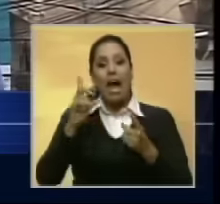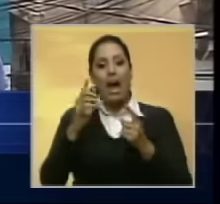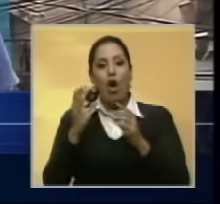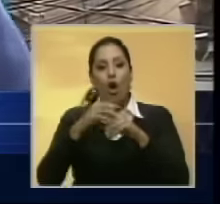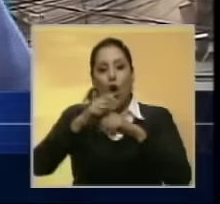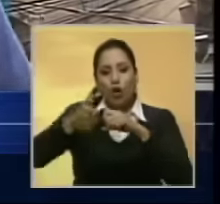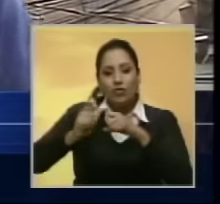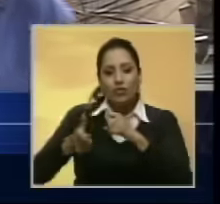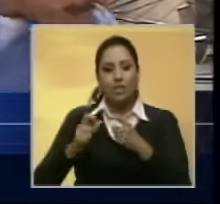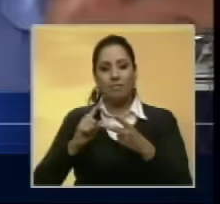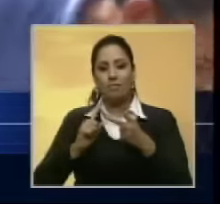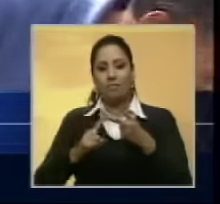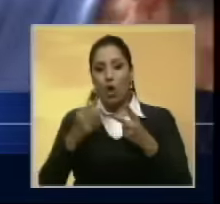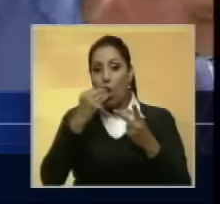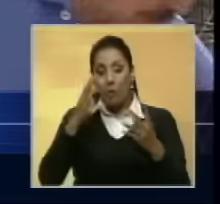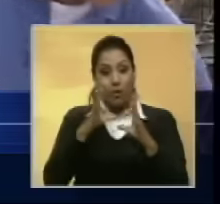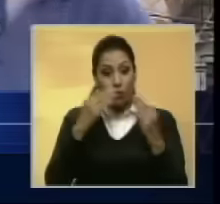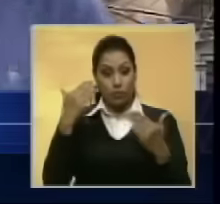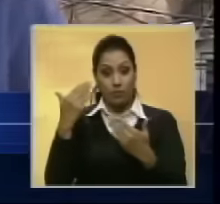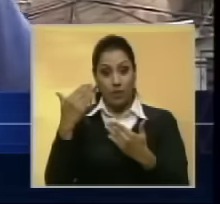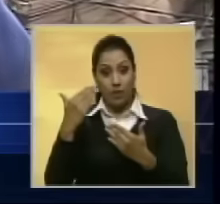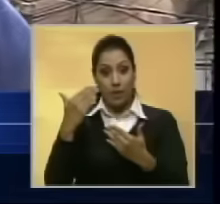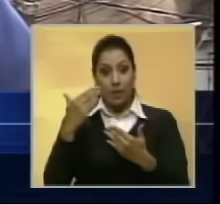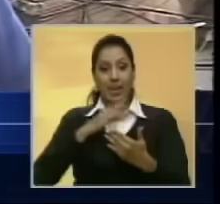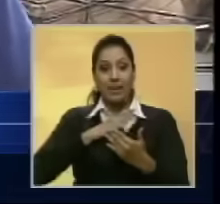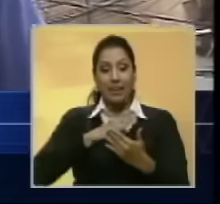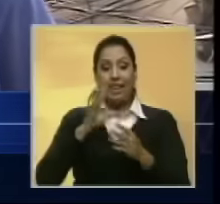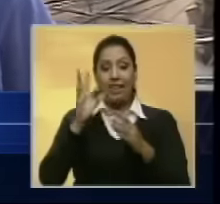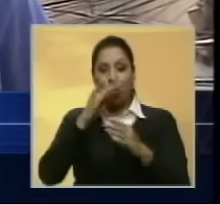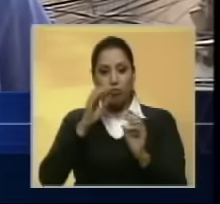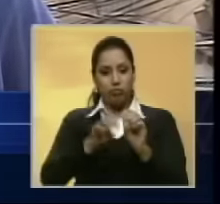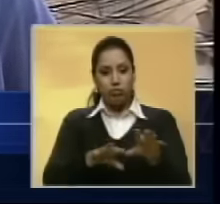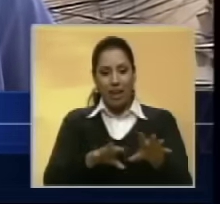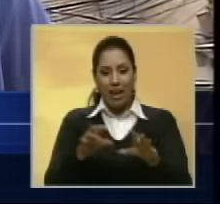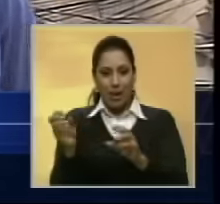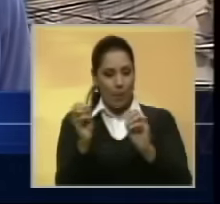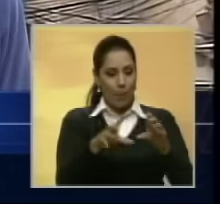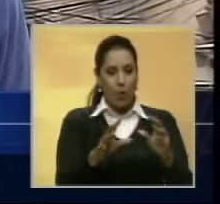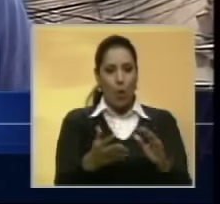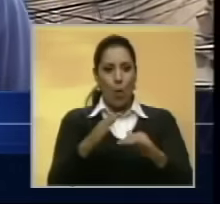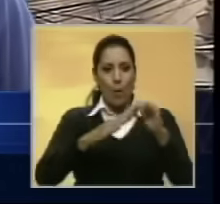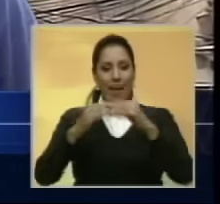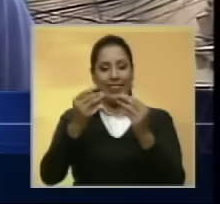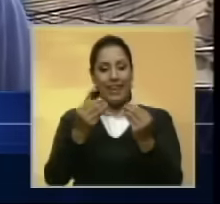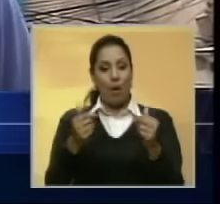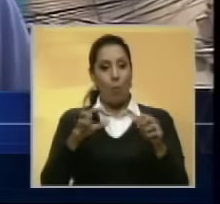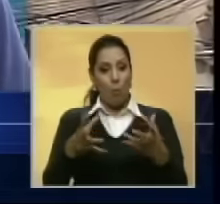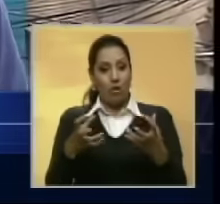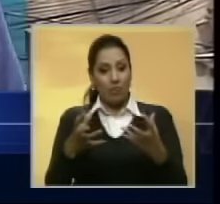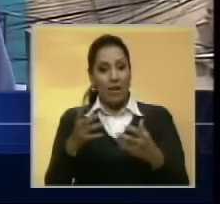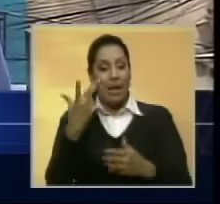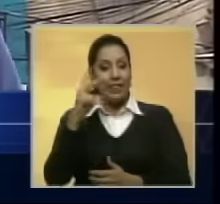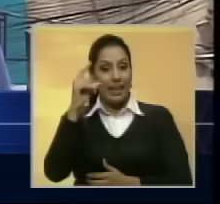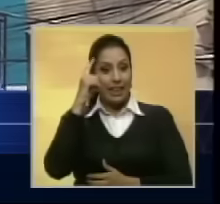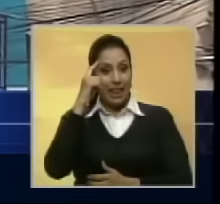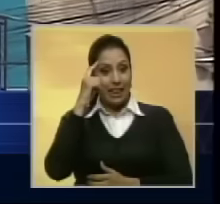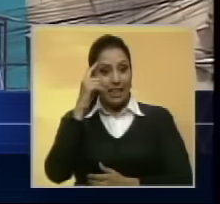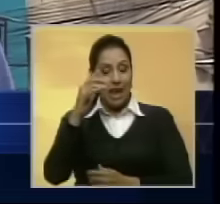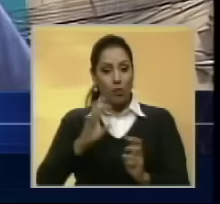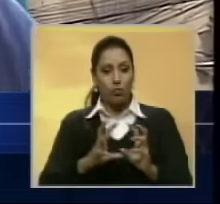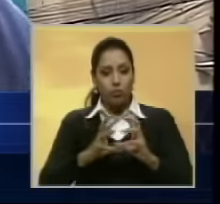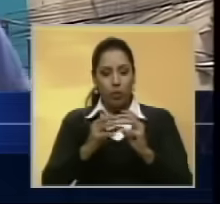conchas, esto es comida que quedó, entonces se va para que se vaya descomponiendo. Eso se ha ido, entonces ya cuando tiene 30 días de